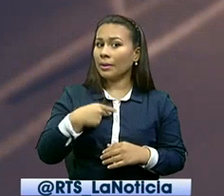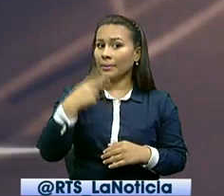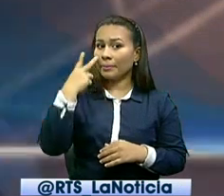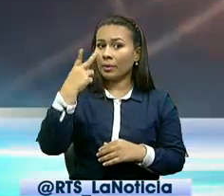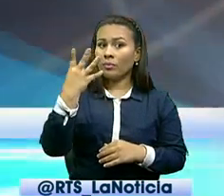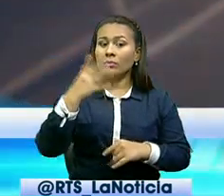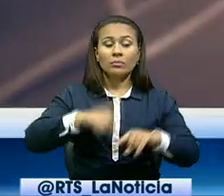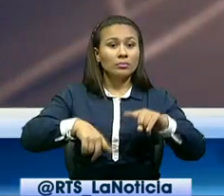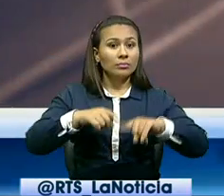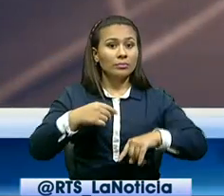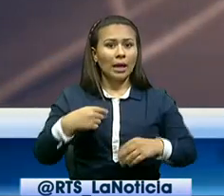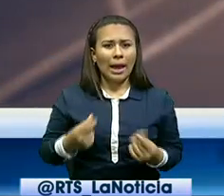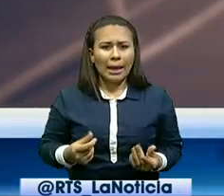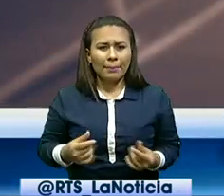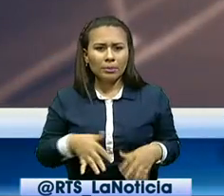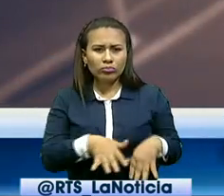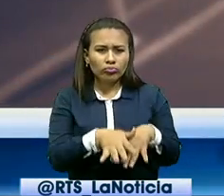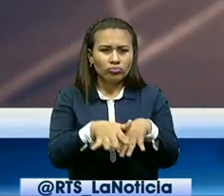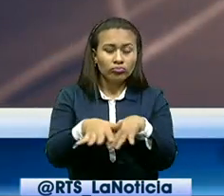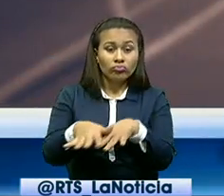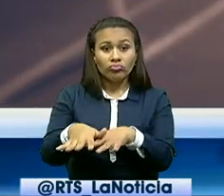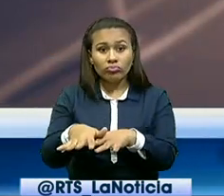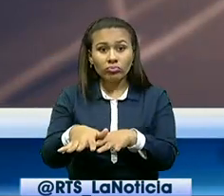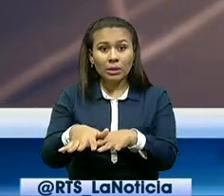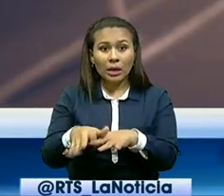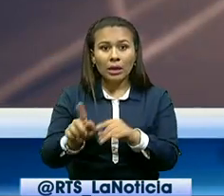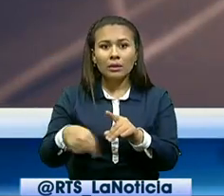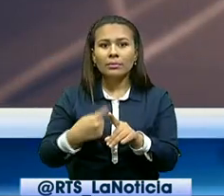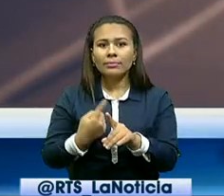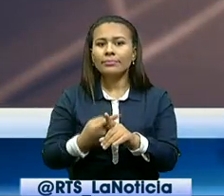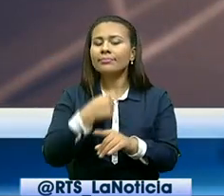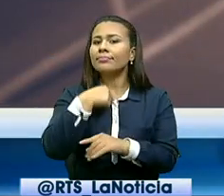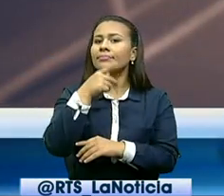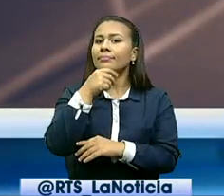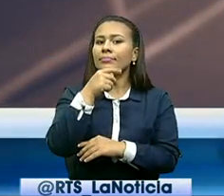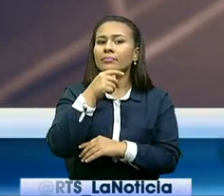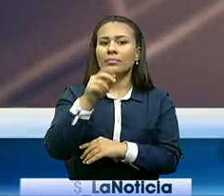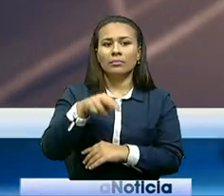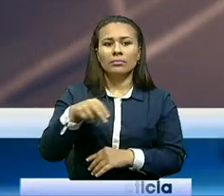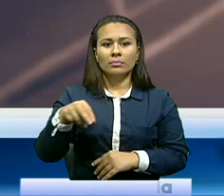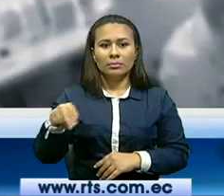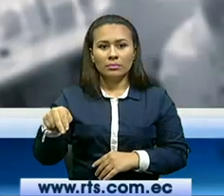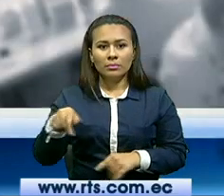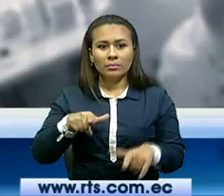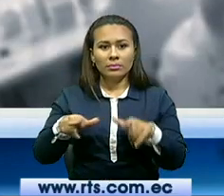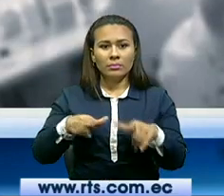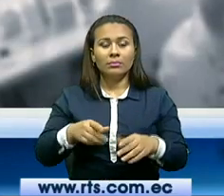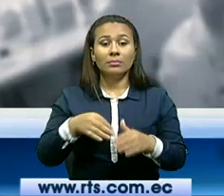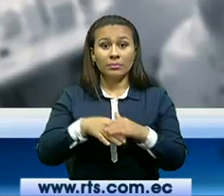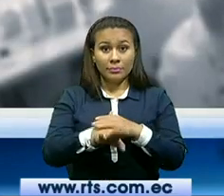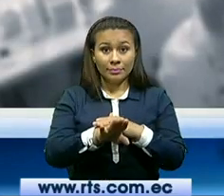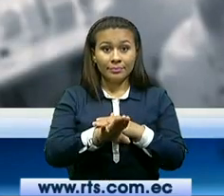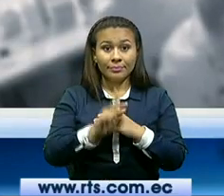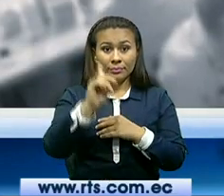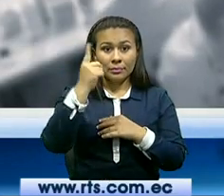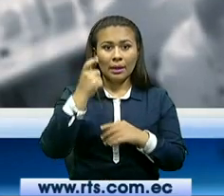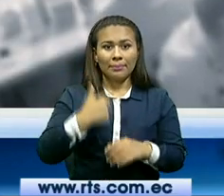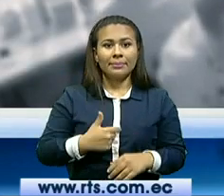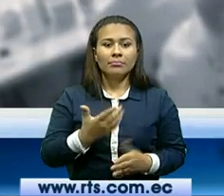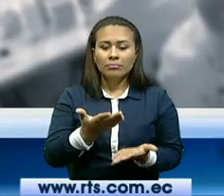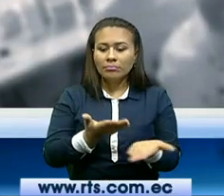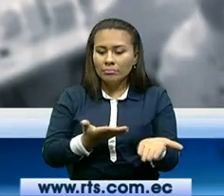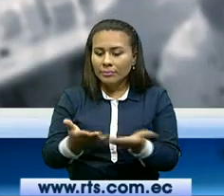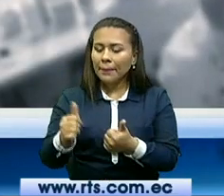arribar como algo apurados. Por segundos se paran. Cuando todos están en posesión, ingresan al local. Al interior, una de las meseras les